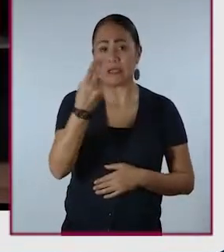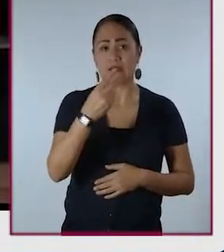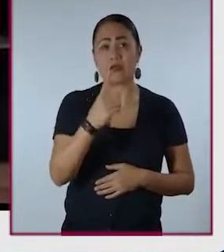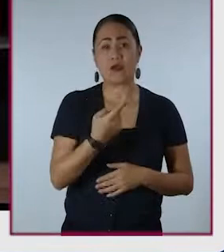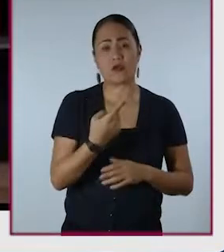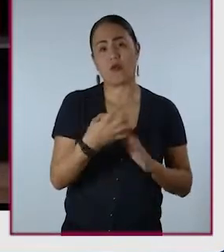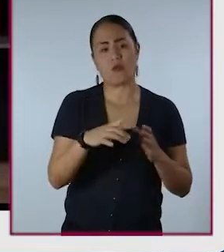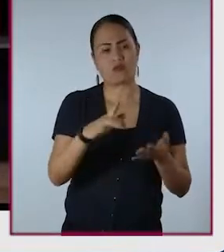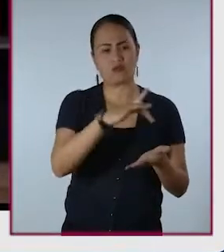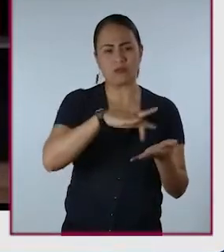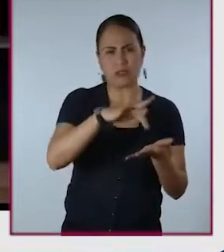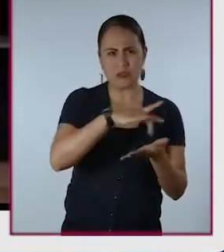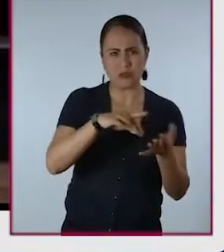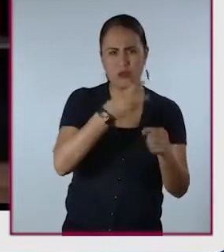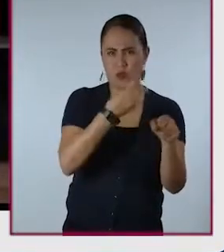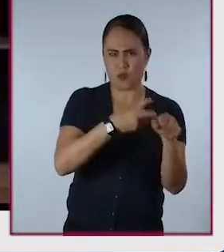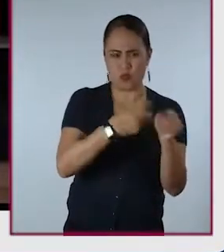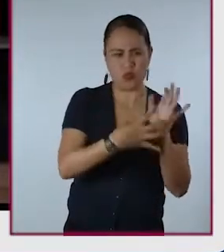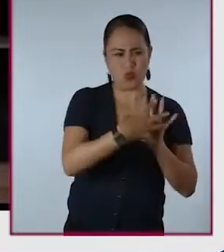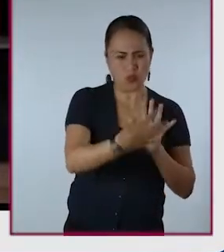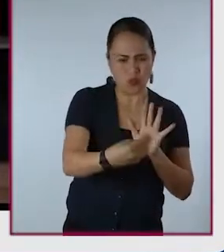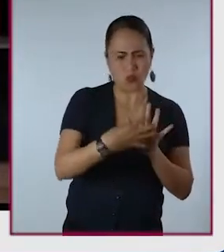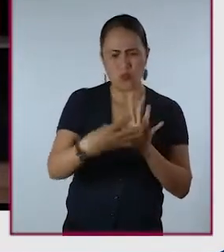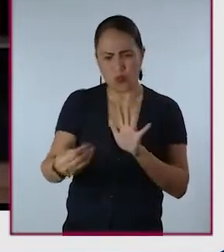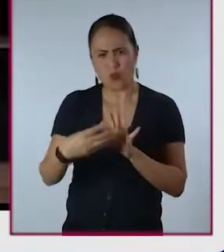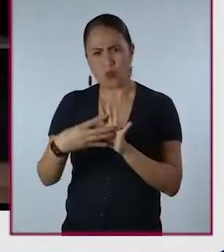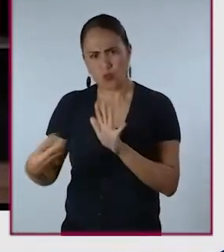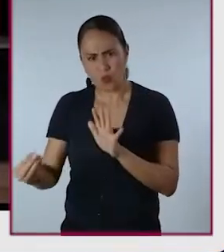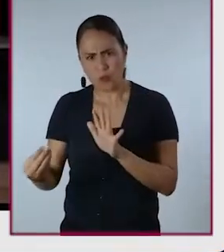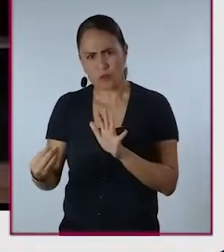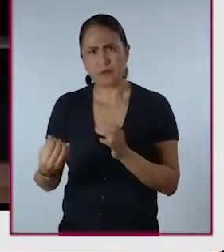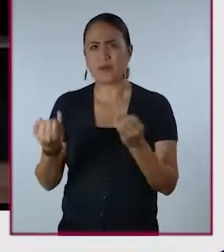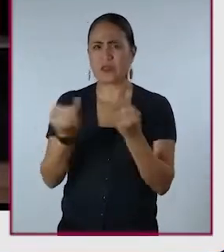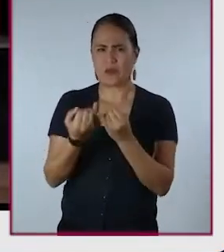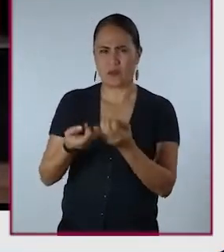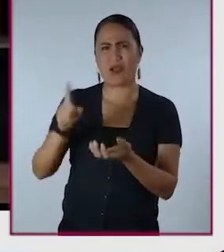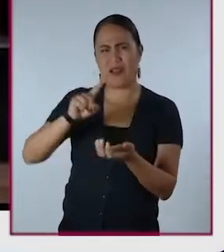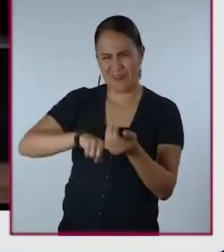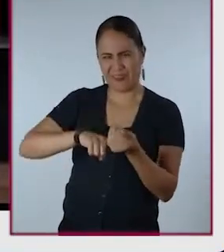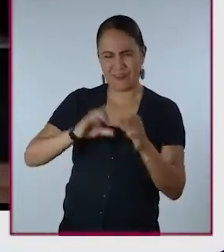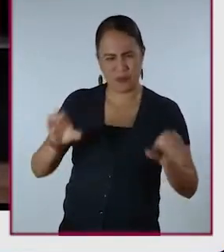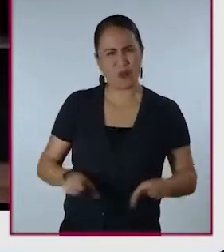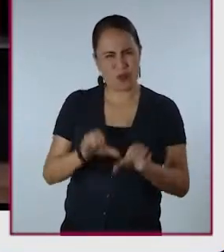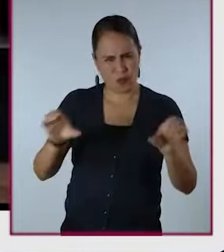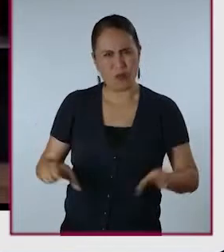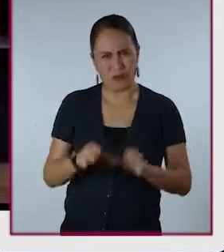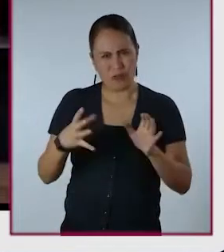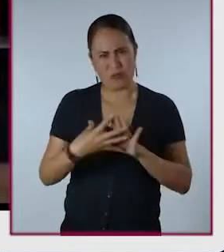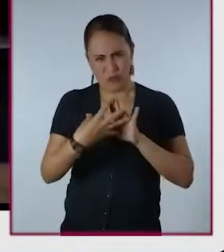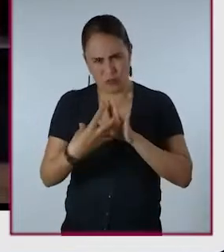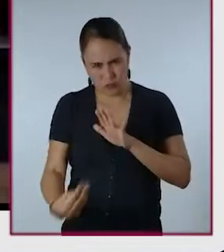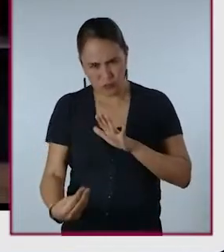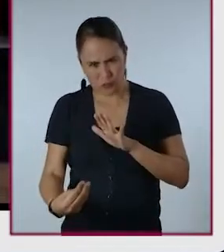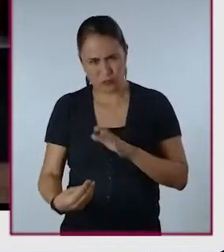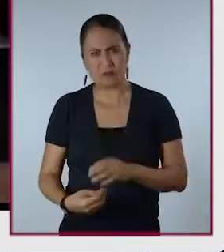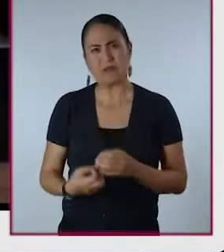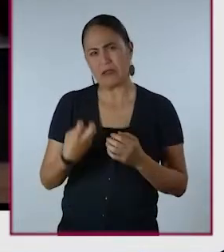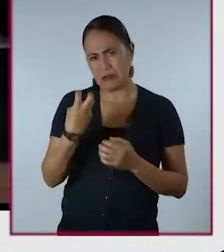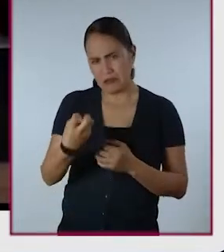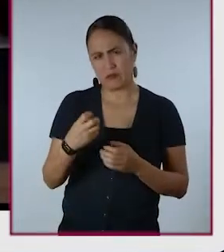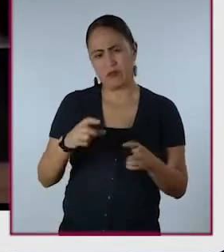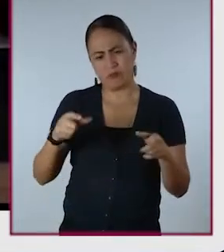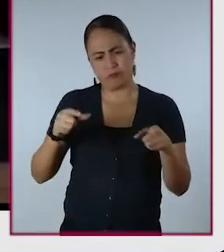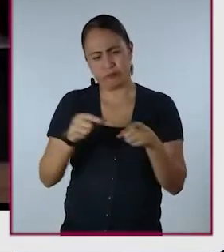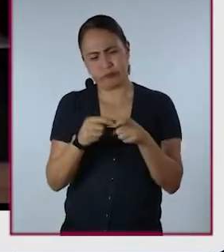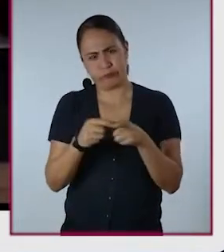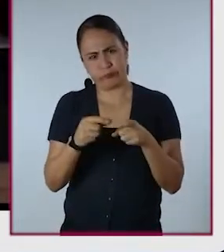tres discos duros, además del disco de memoria de la computadora o de la tarjeta